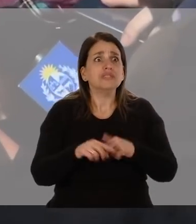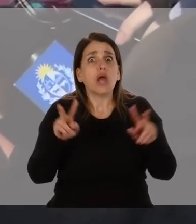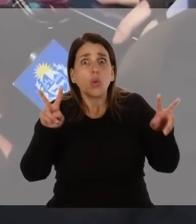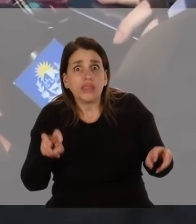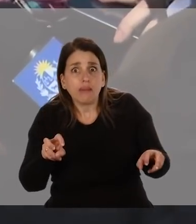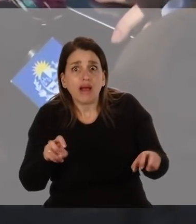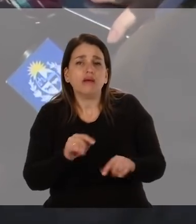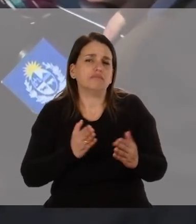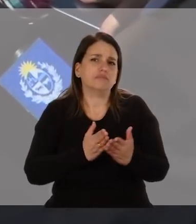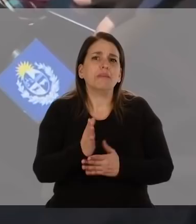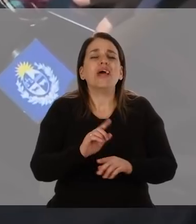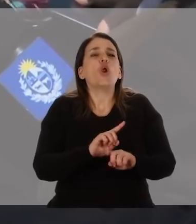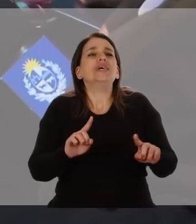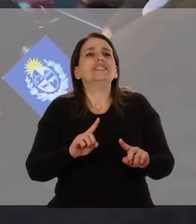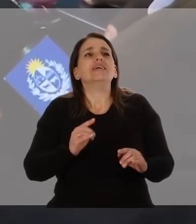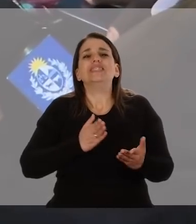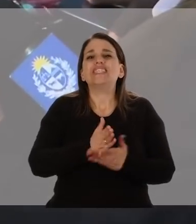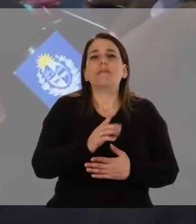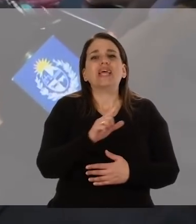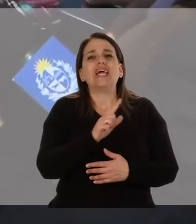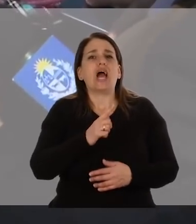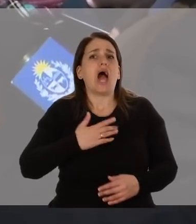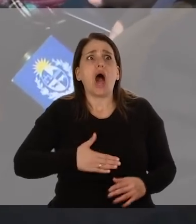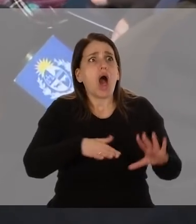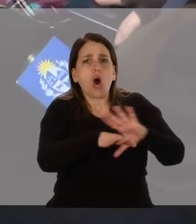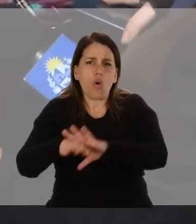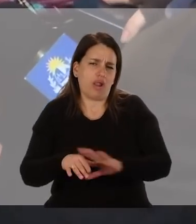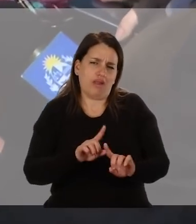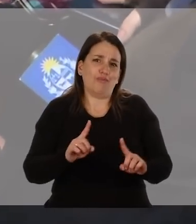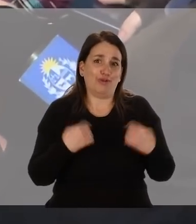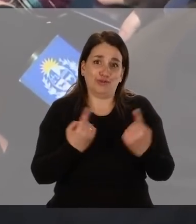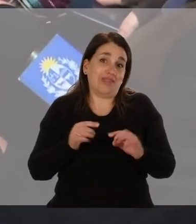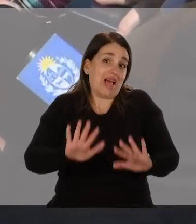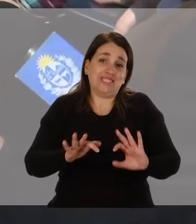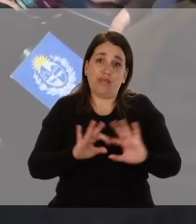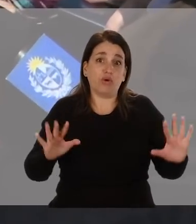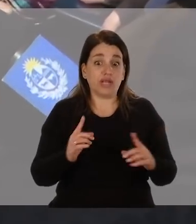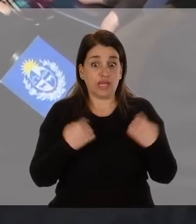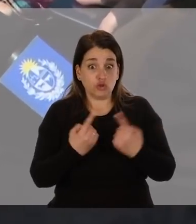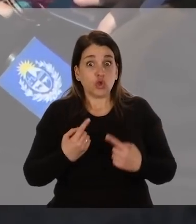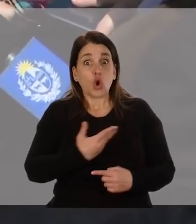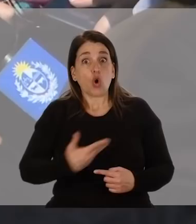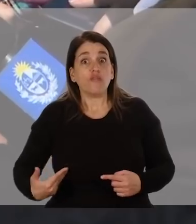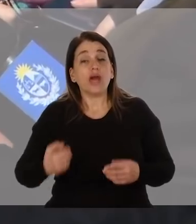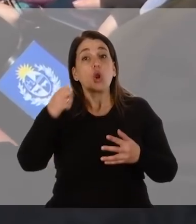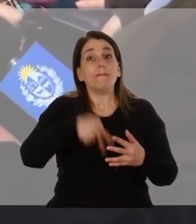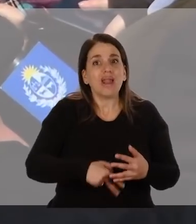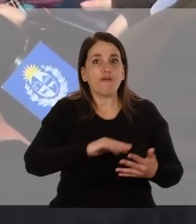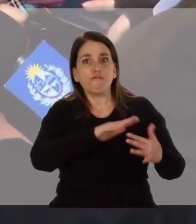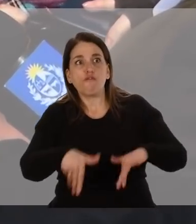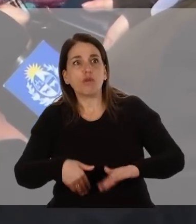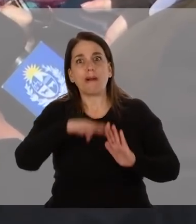tratar, estamos abiertos. No quiere decir que nos pongamos de acuerdo, porque eso se trata en la democracia, ¿no? Nosotros llegamos al gobierno con un plan, con una estrategia,